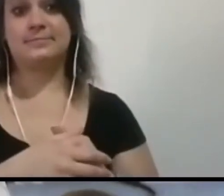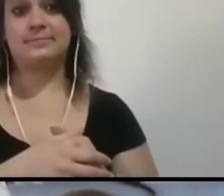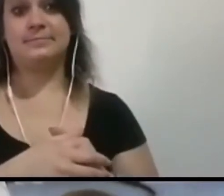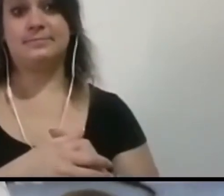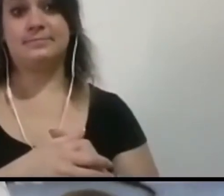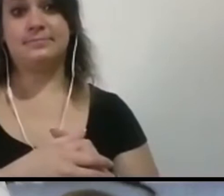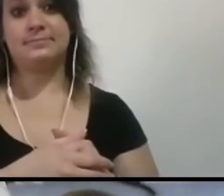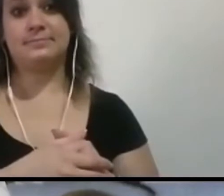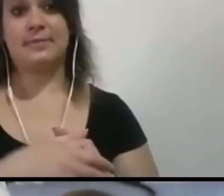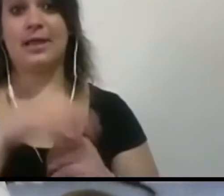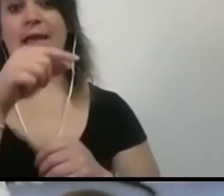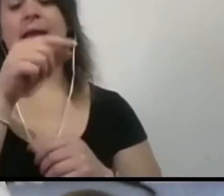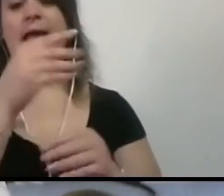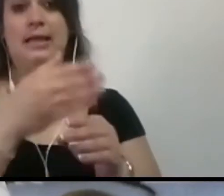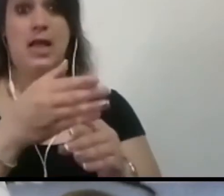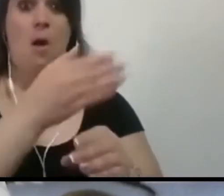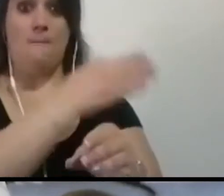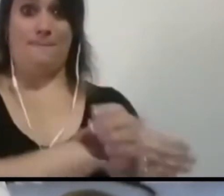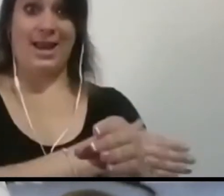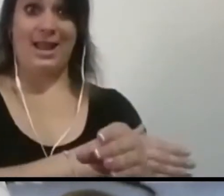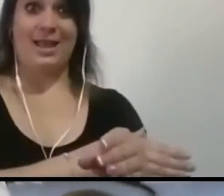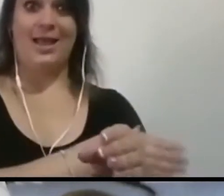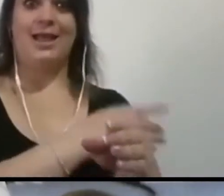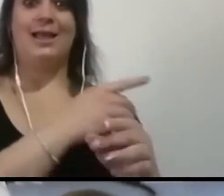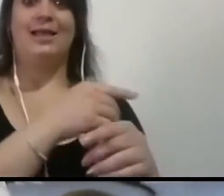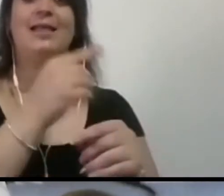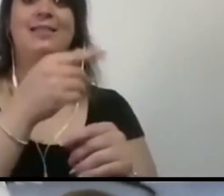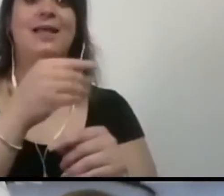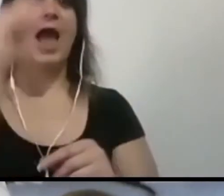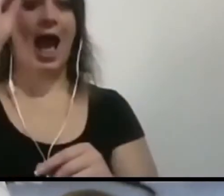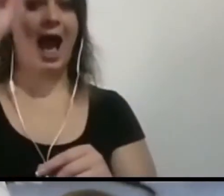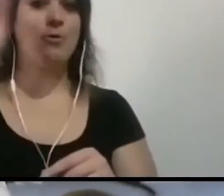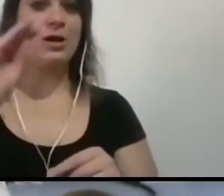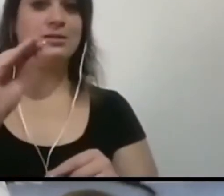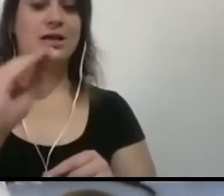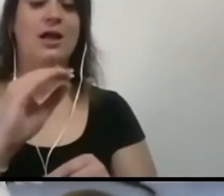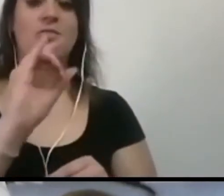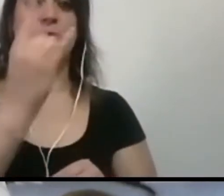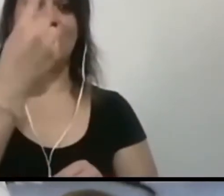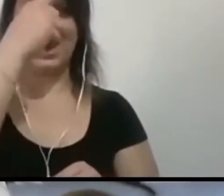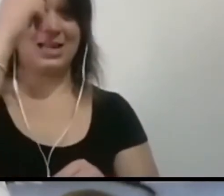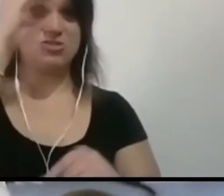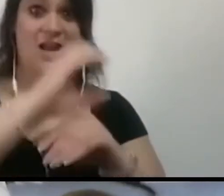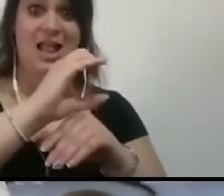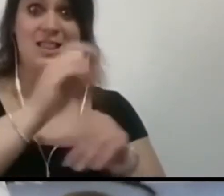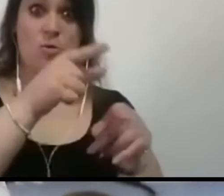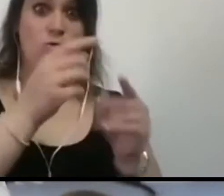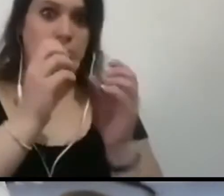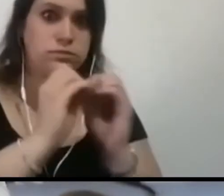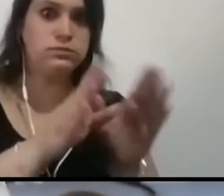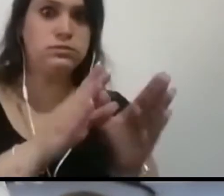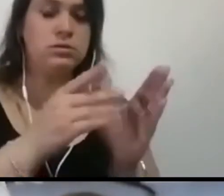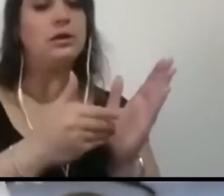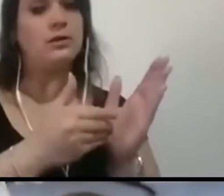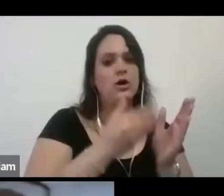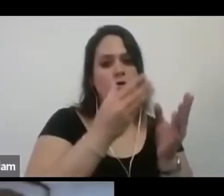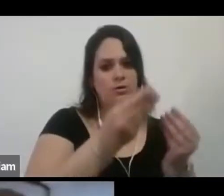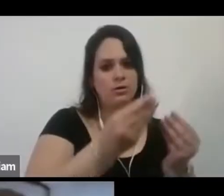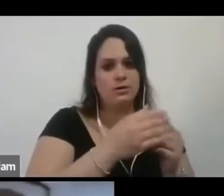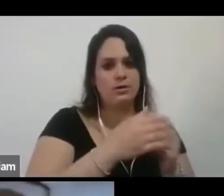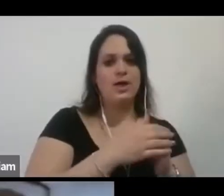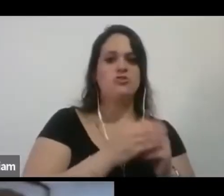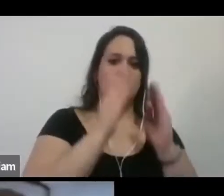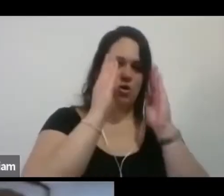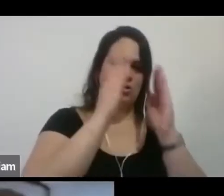empezaban a realizar el pre de la carrera de abogacía en la UNEC. Hice unos procesos de orientación